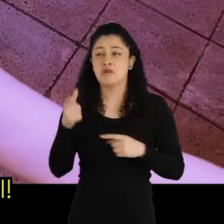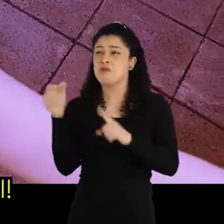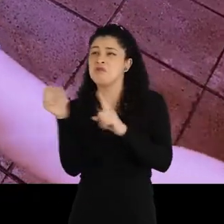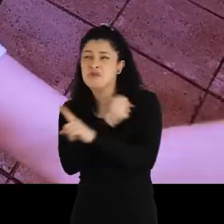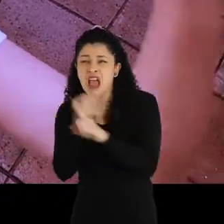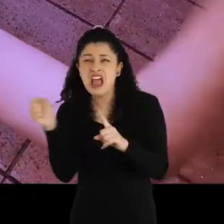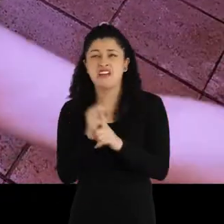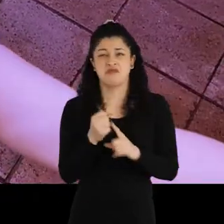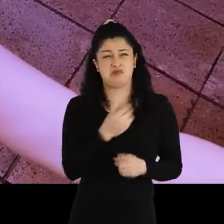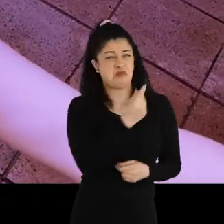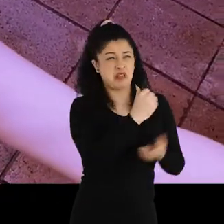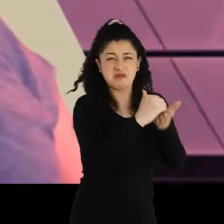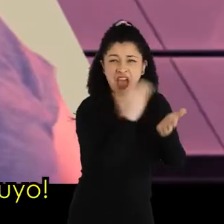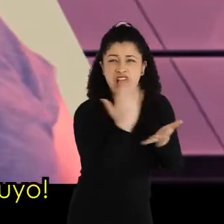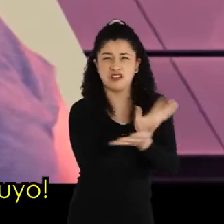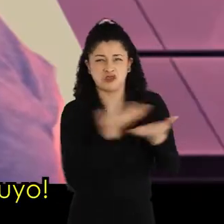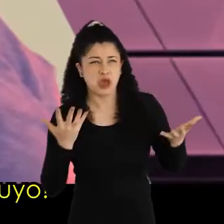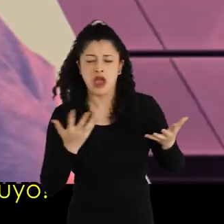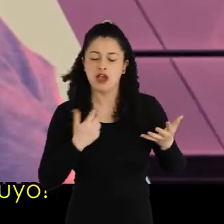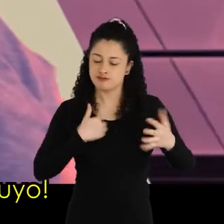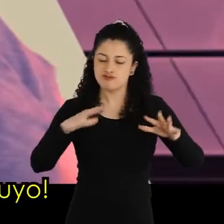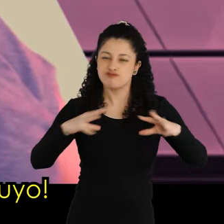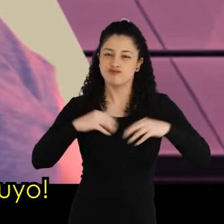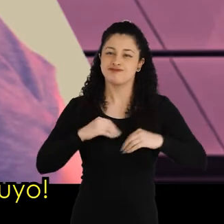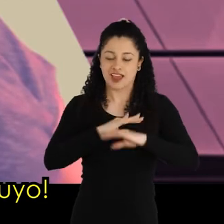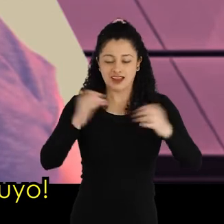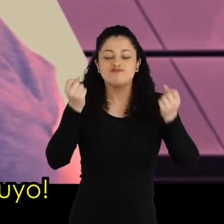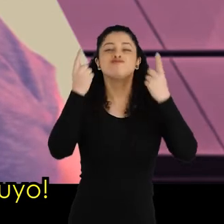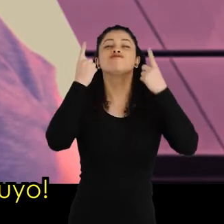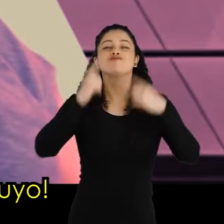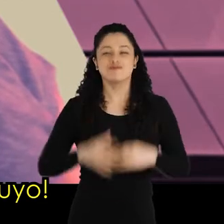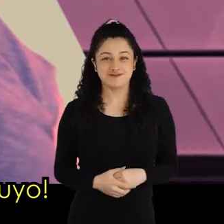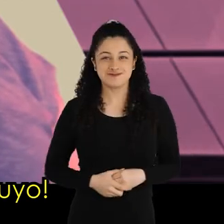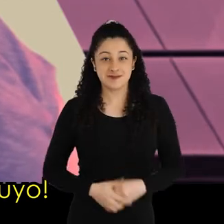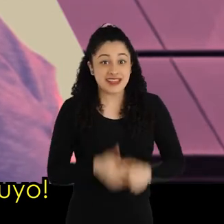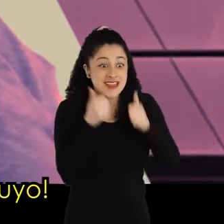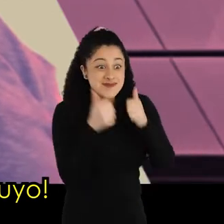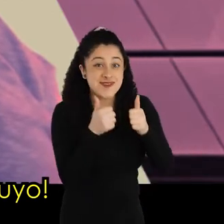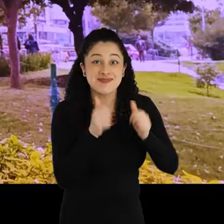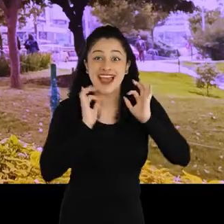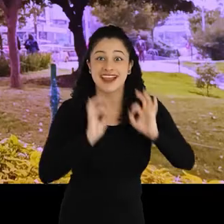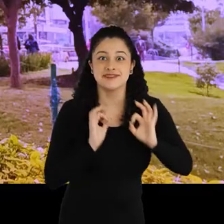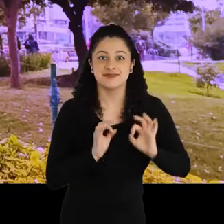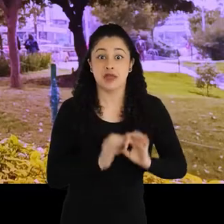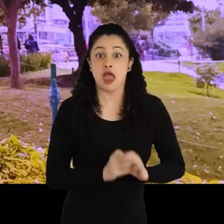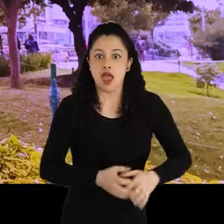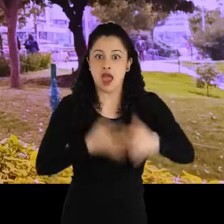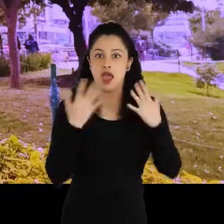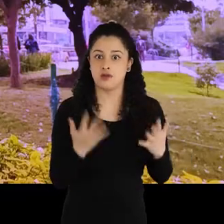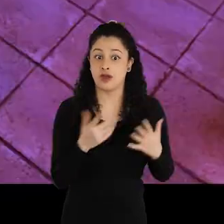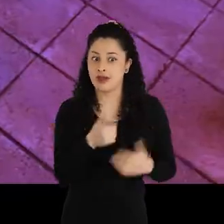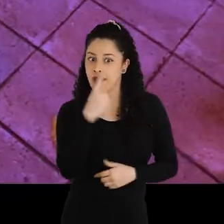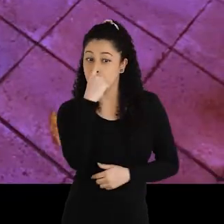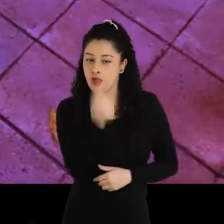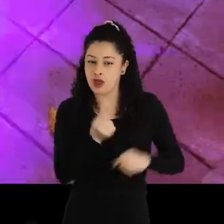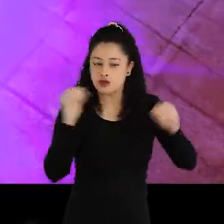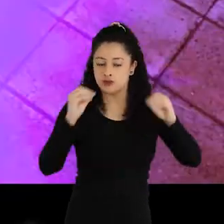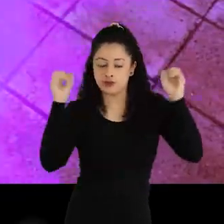deslocar. No puedo por nada. Bien. Rosita hechicera, haz lo tuyo.